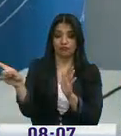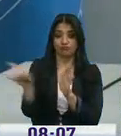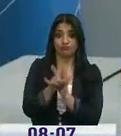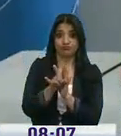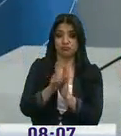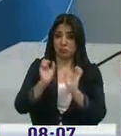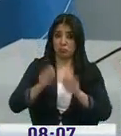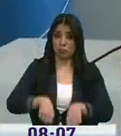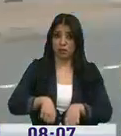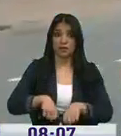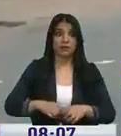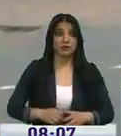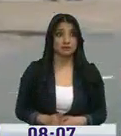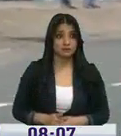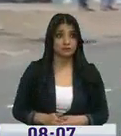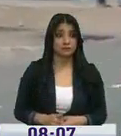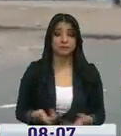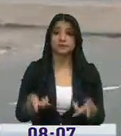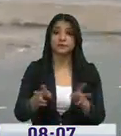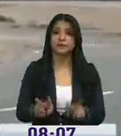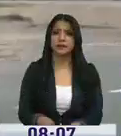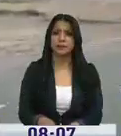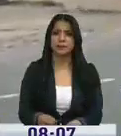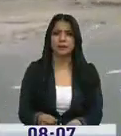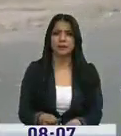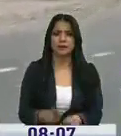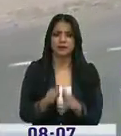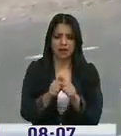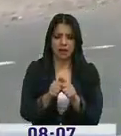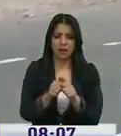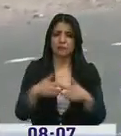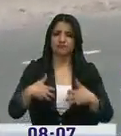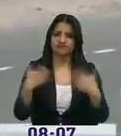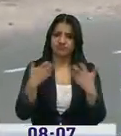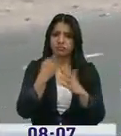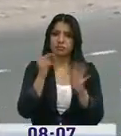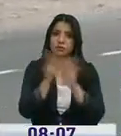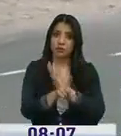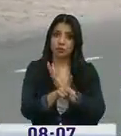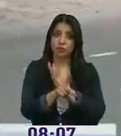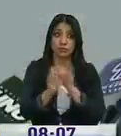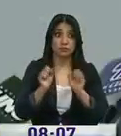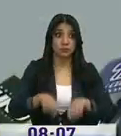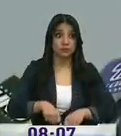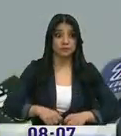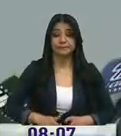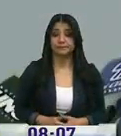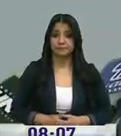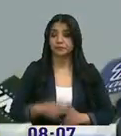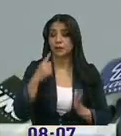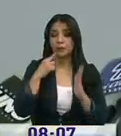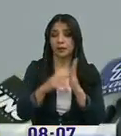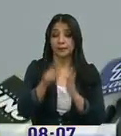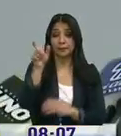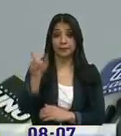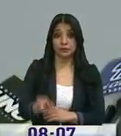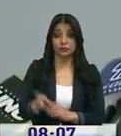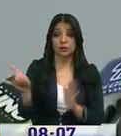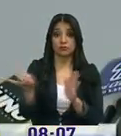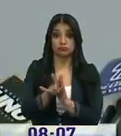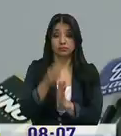como google play también cuenta con un espacio para quejas de ámbito administrativo del usuario puede